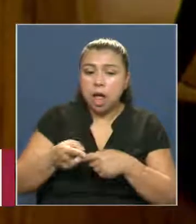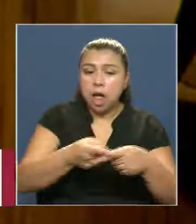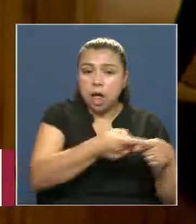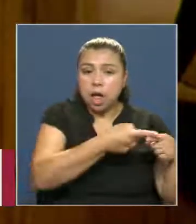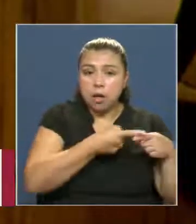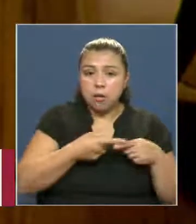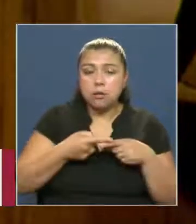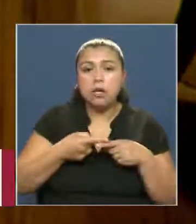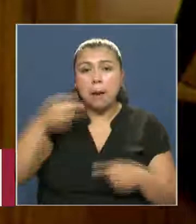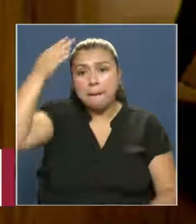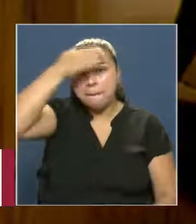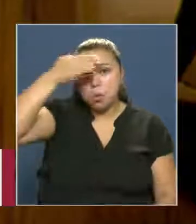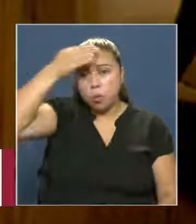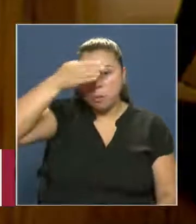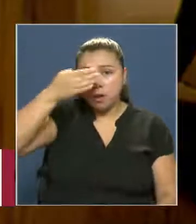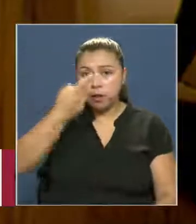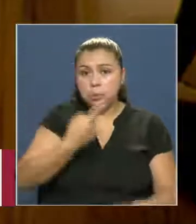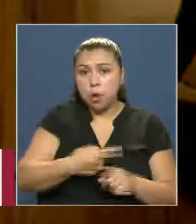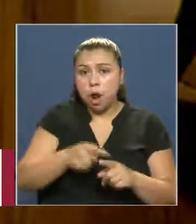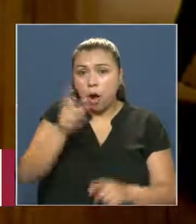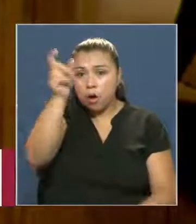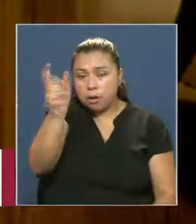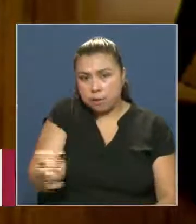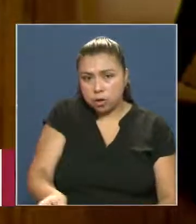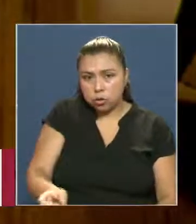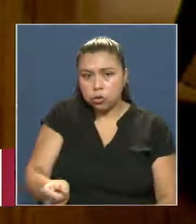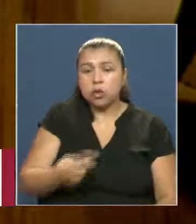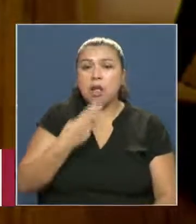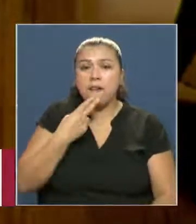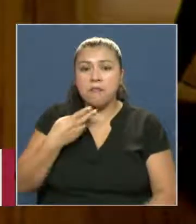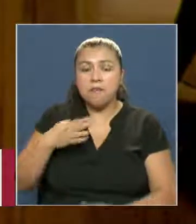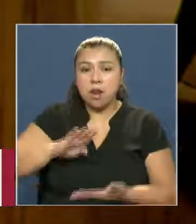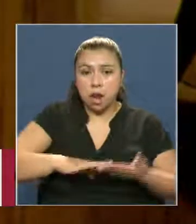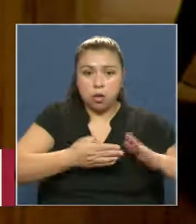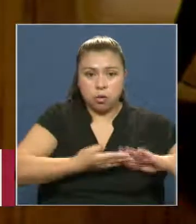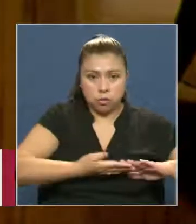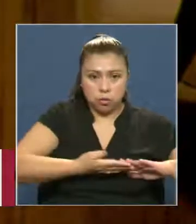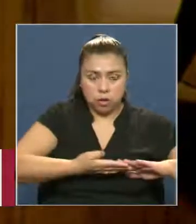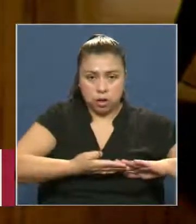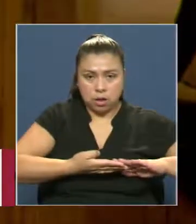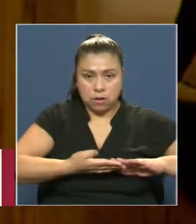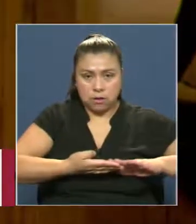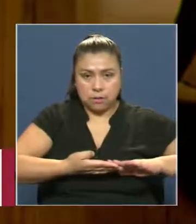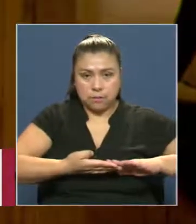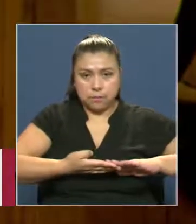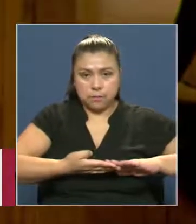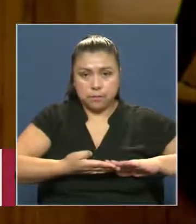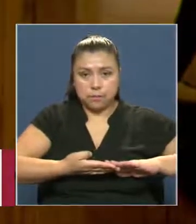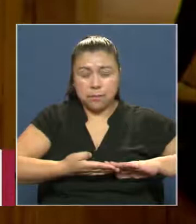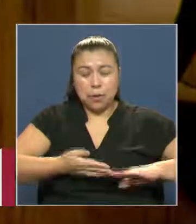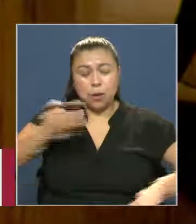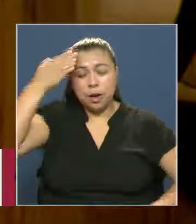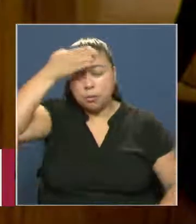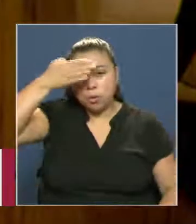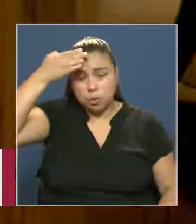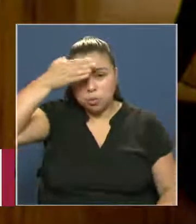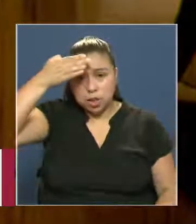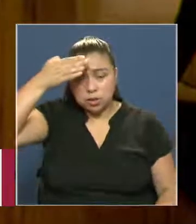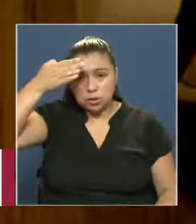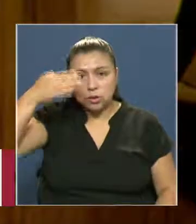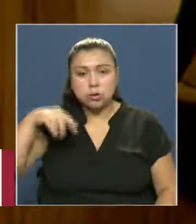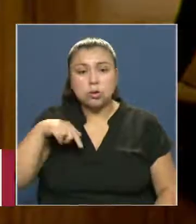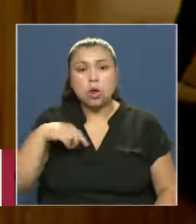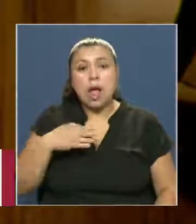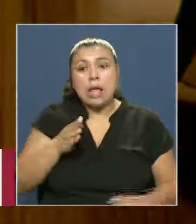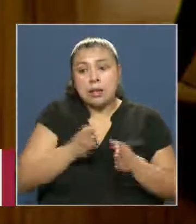significa preocuparse por los demás. Vivir en comunidad implica, antes que todo, una preocupación por el que está a